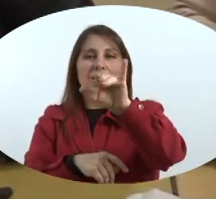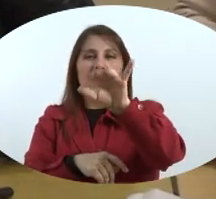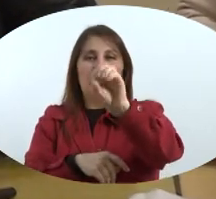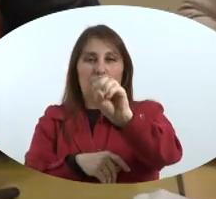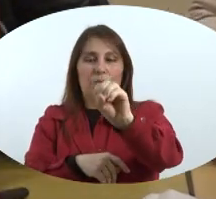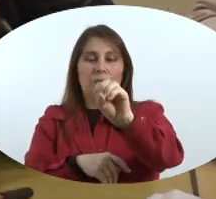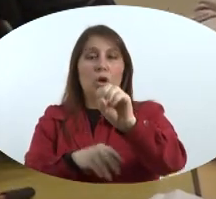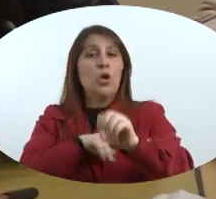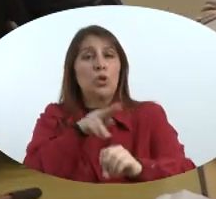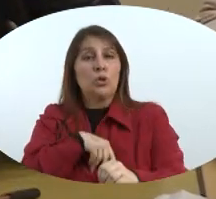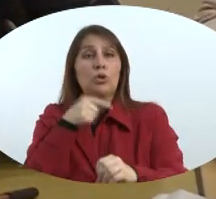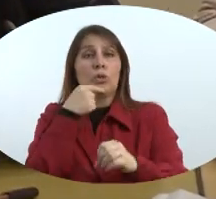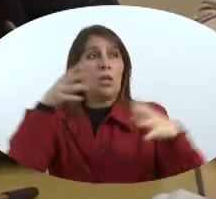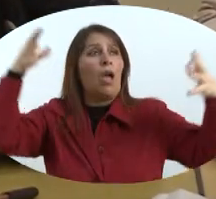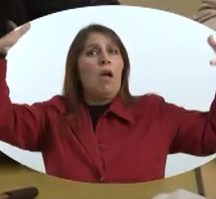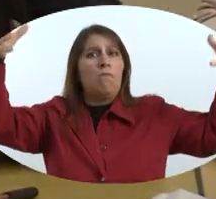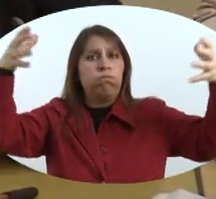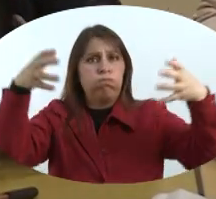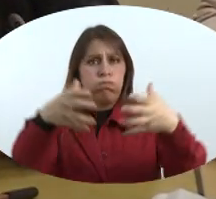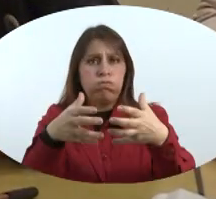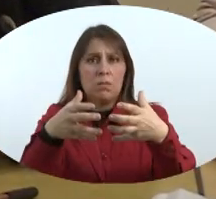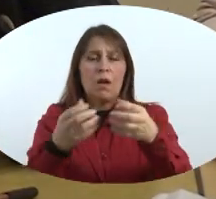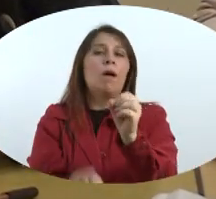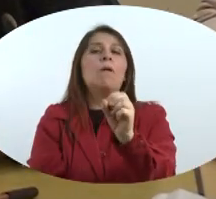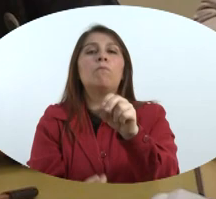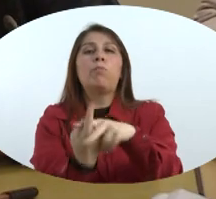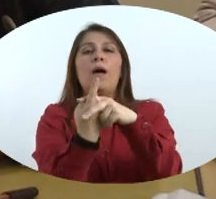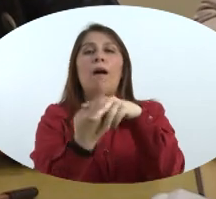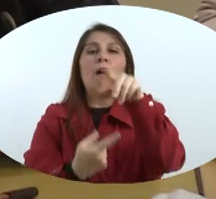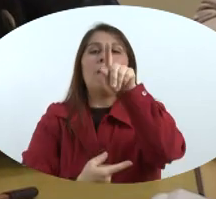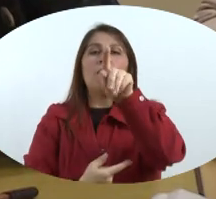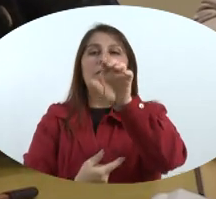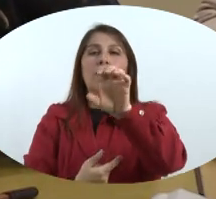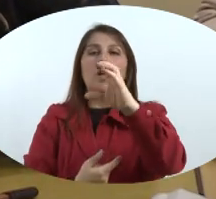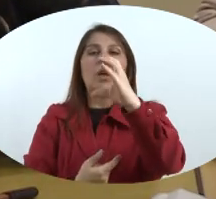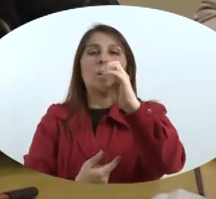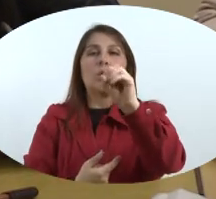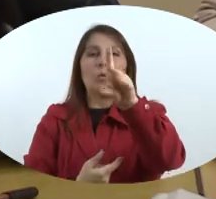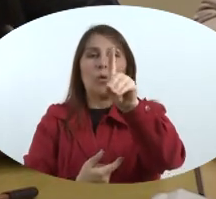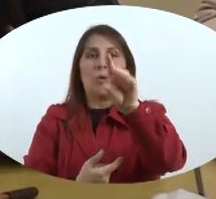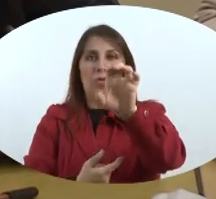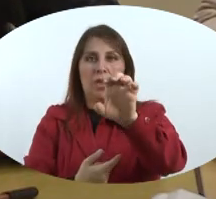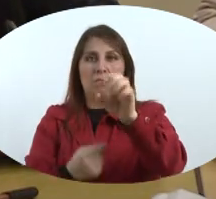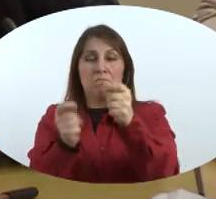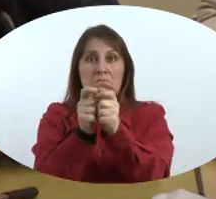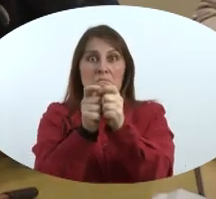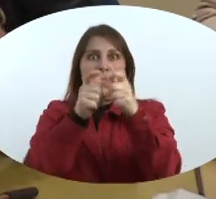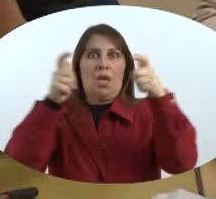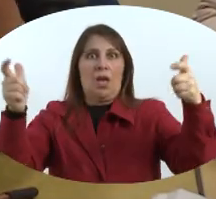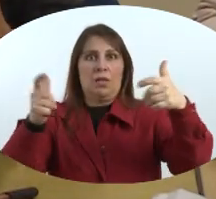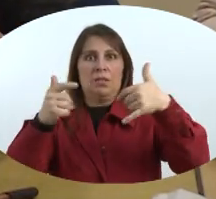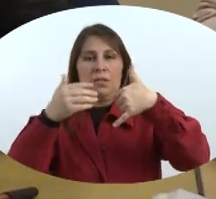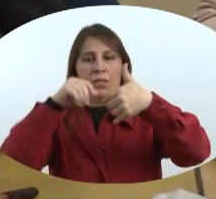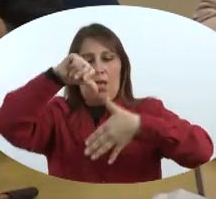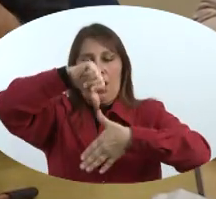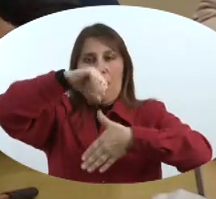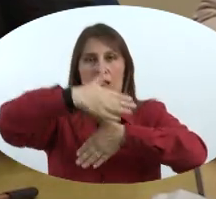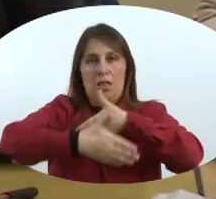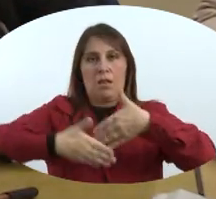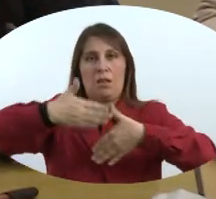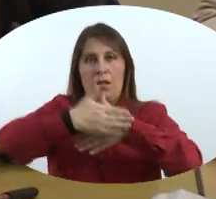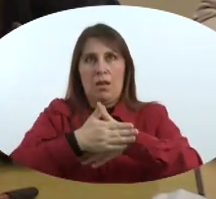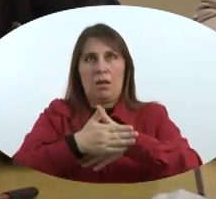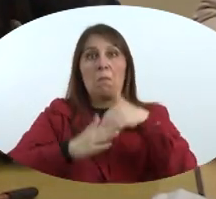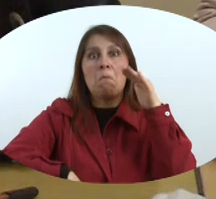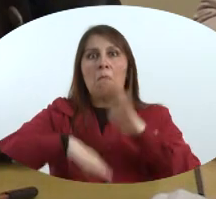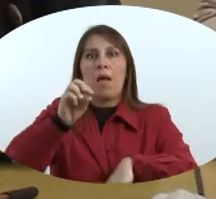asociación gremial organización gremial como la ciudad de cohen que es una de las más grandes de latinoamérica que mueve más de 30 mil maestros